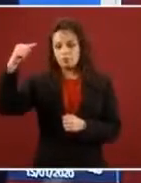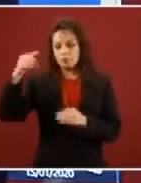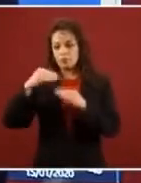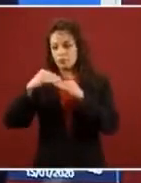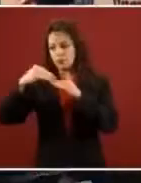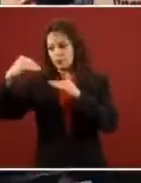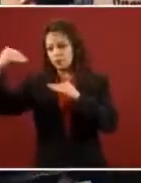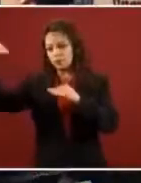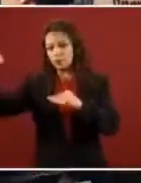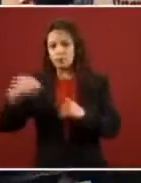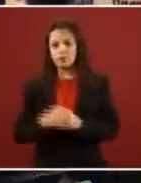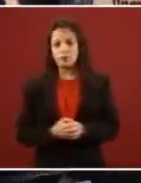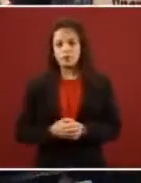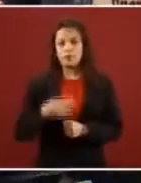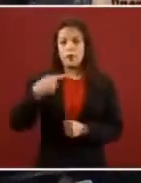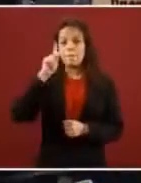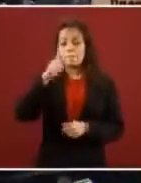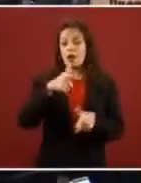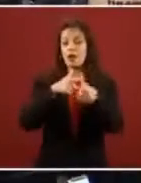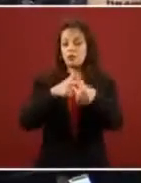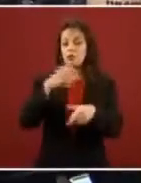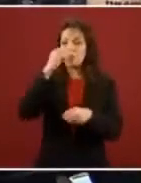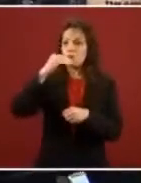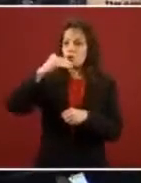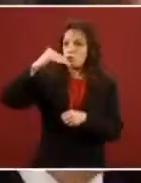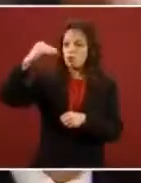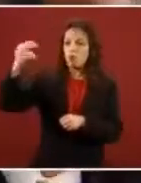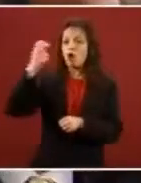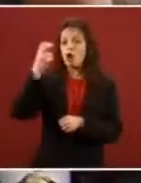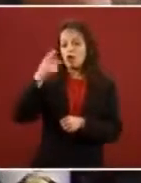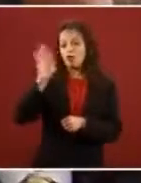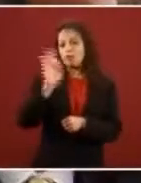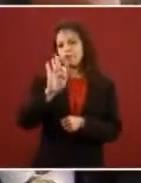Sí, pero sigue aumentando. Quizás el problema es ese. El 2018 hubo